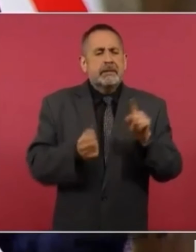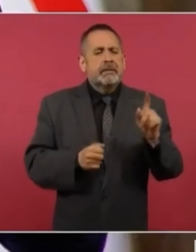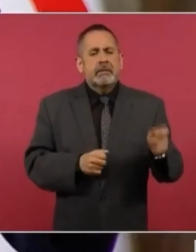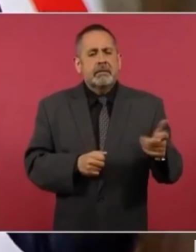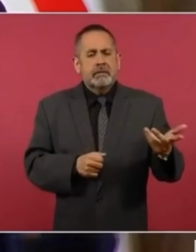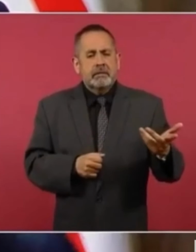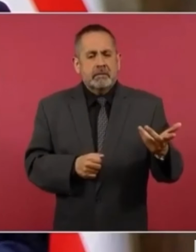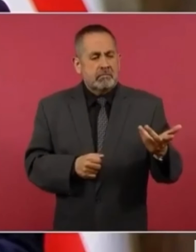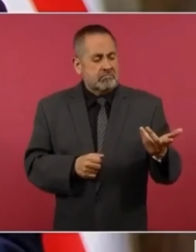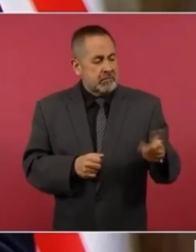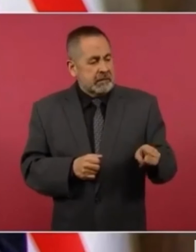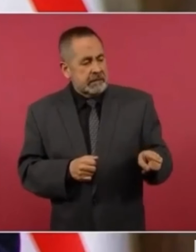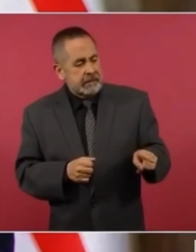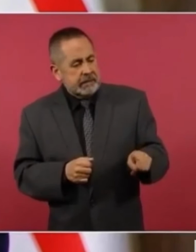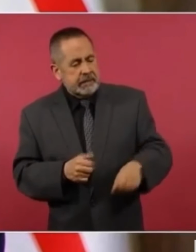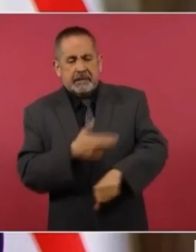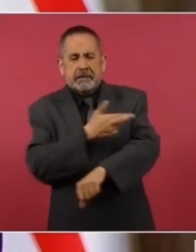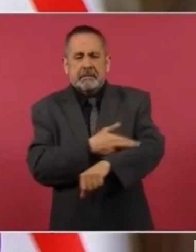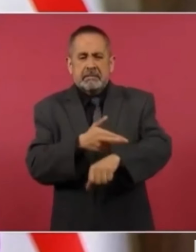actúan